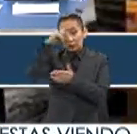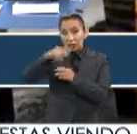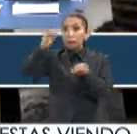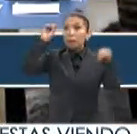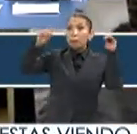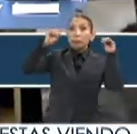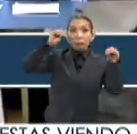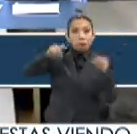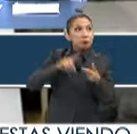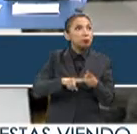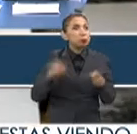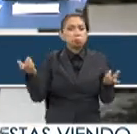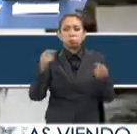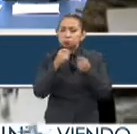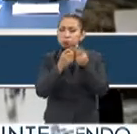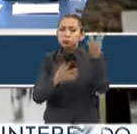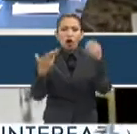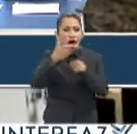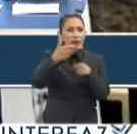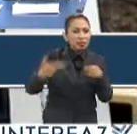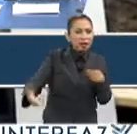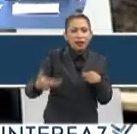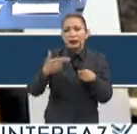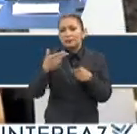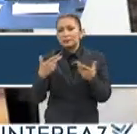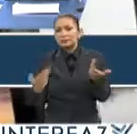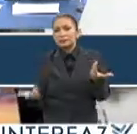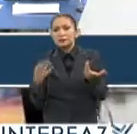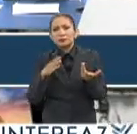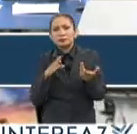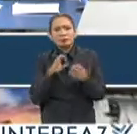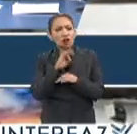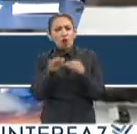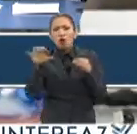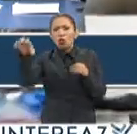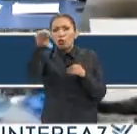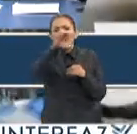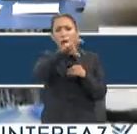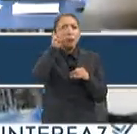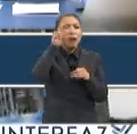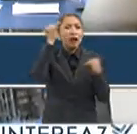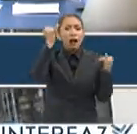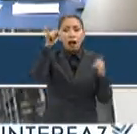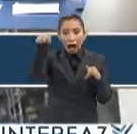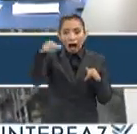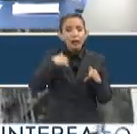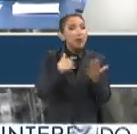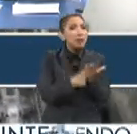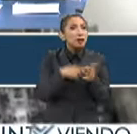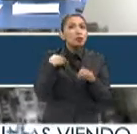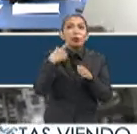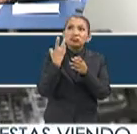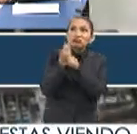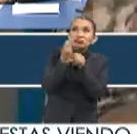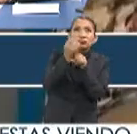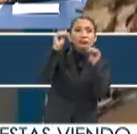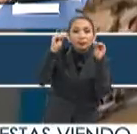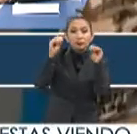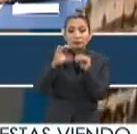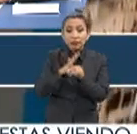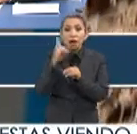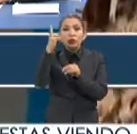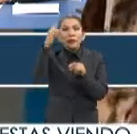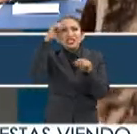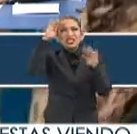de México, estamos hablando de, en fin, hoteles boutique, en fin, todo lo que se te puede imaginar estás paso a paso. Hay alguien